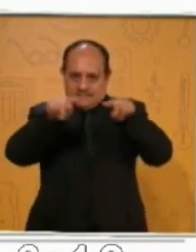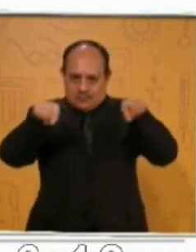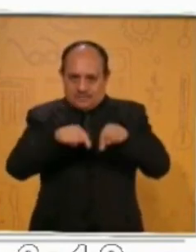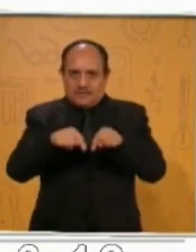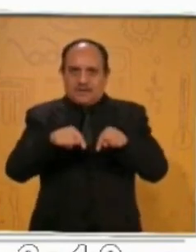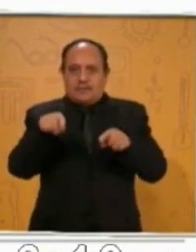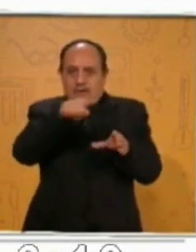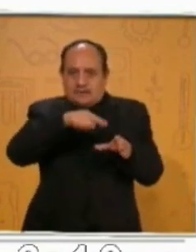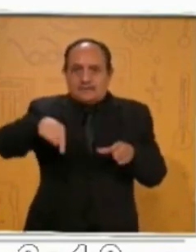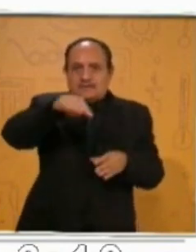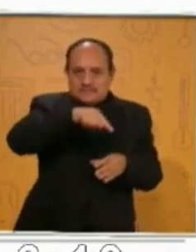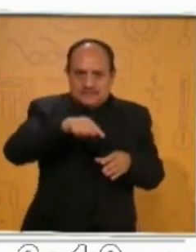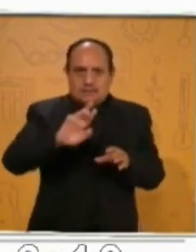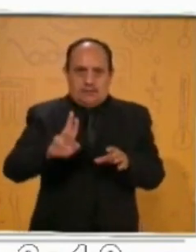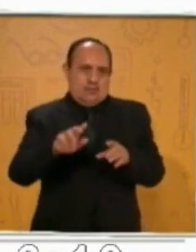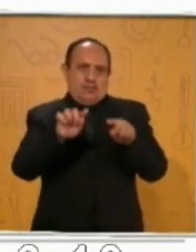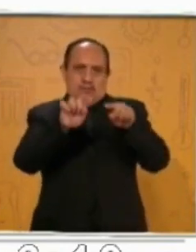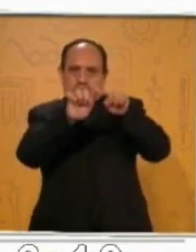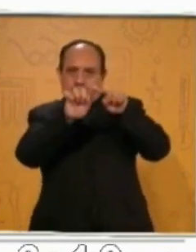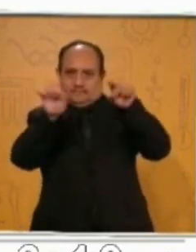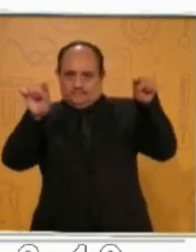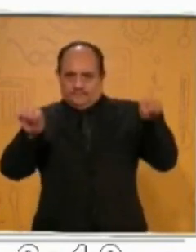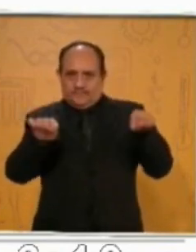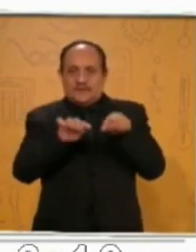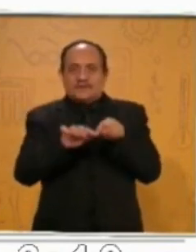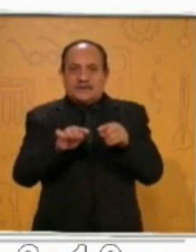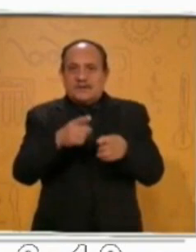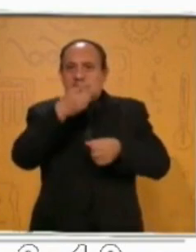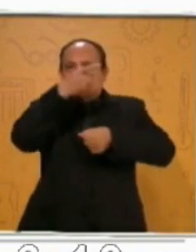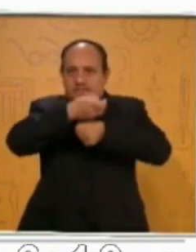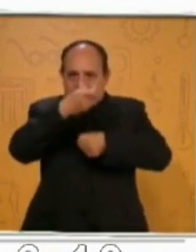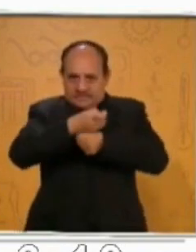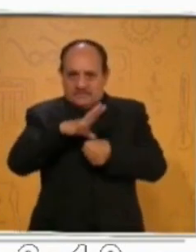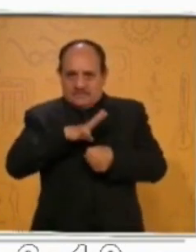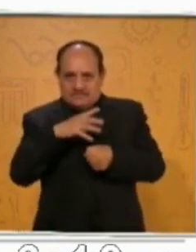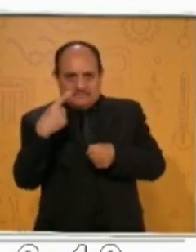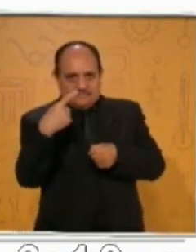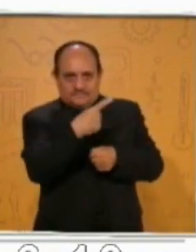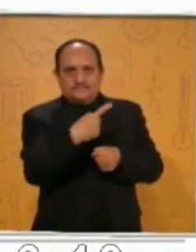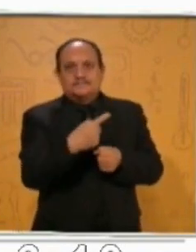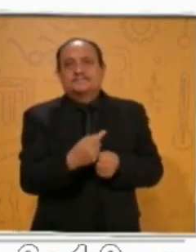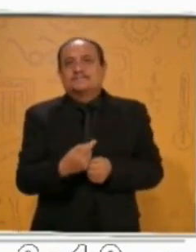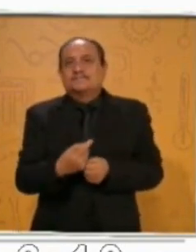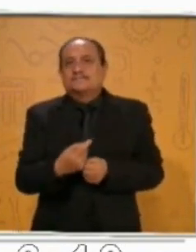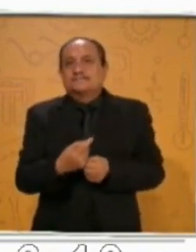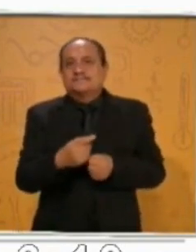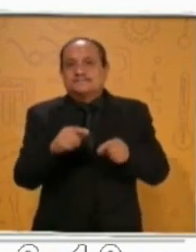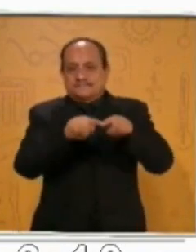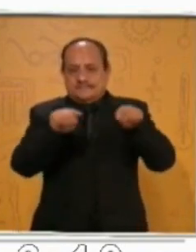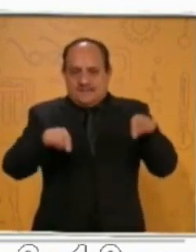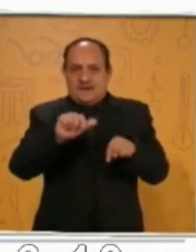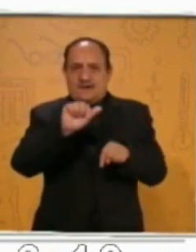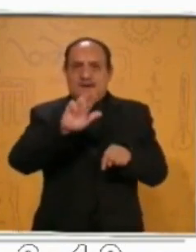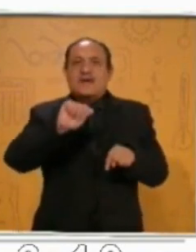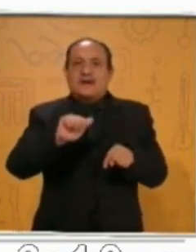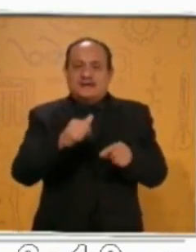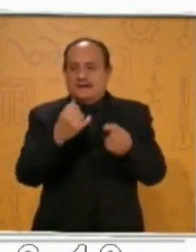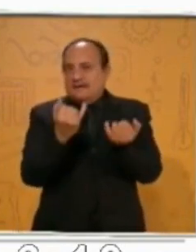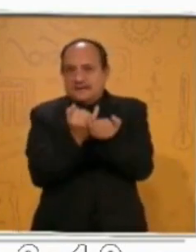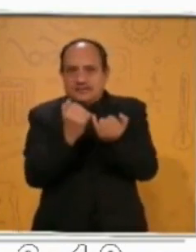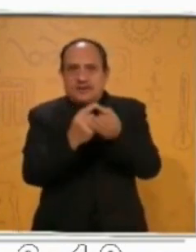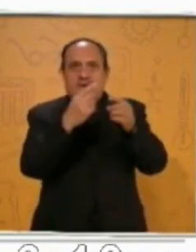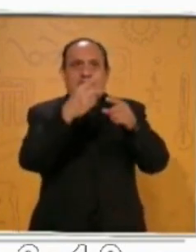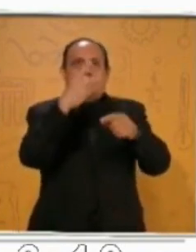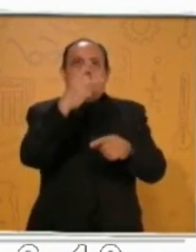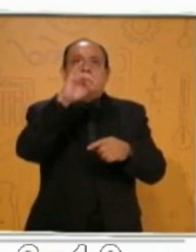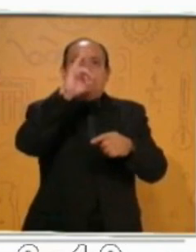del círculo y cuál es el área del rectángulo. La primera que tenemos nosotros aquí es área es igual a pi por radio